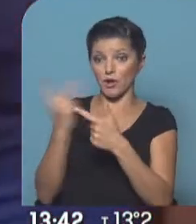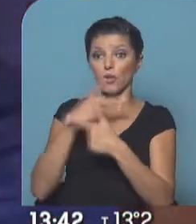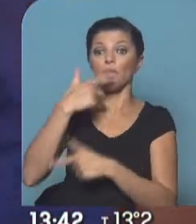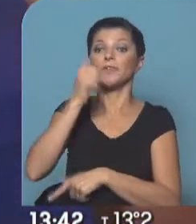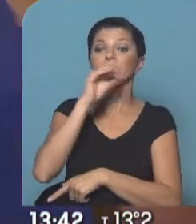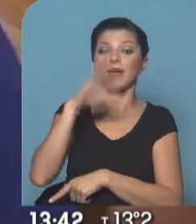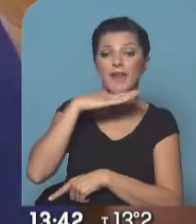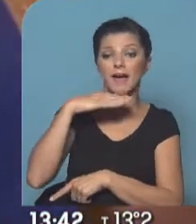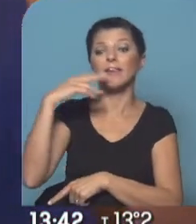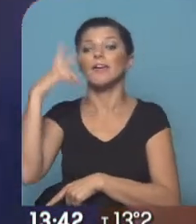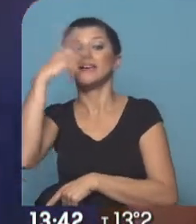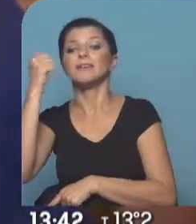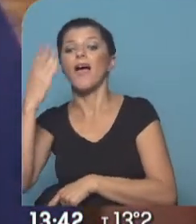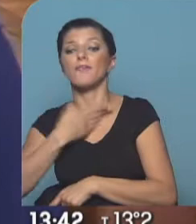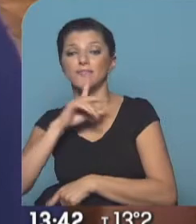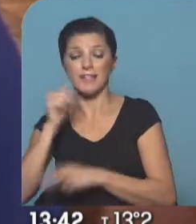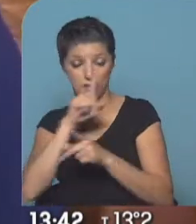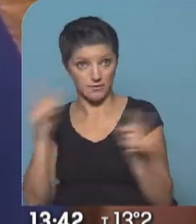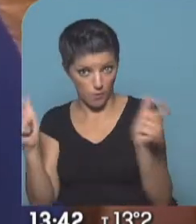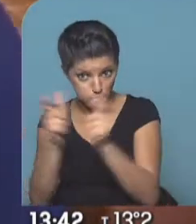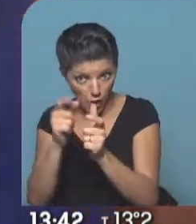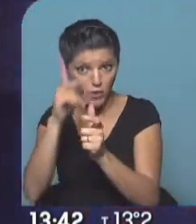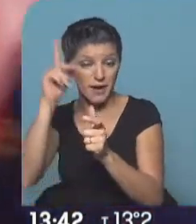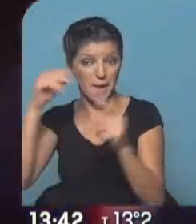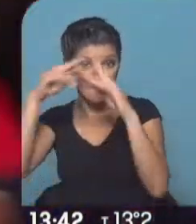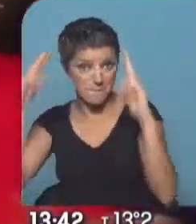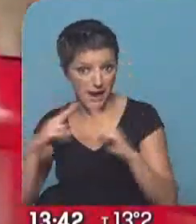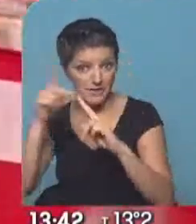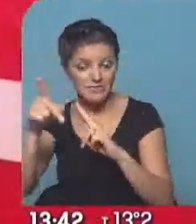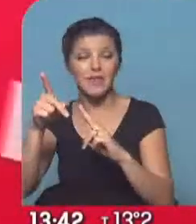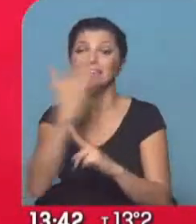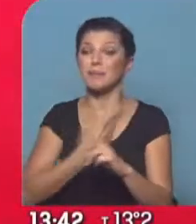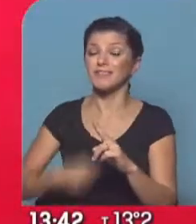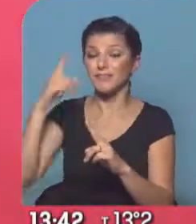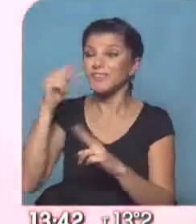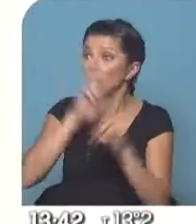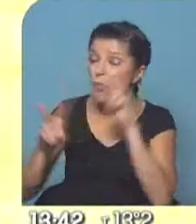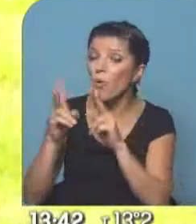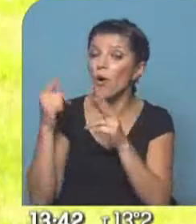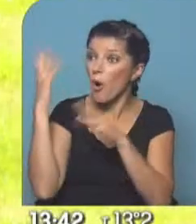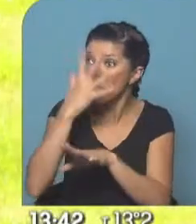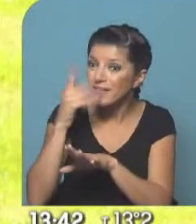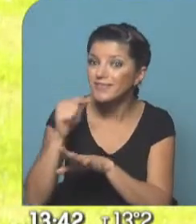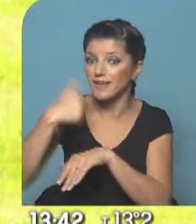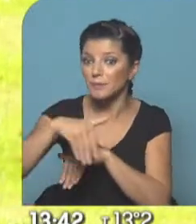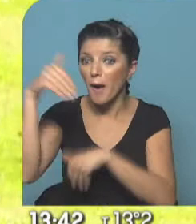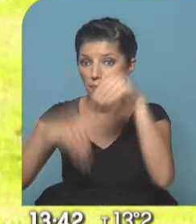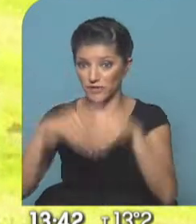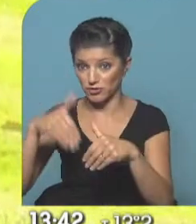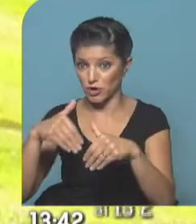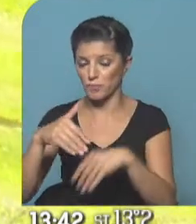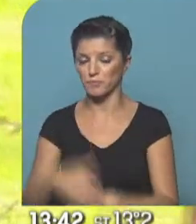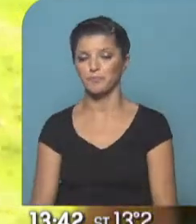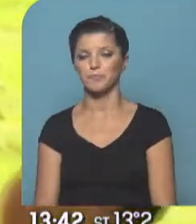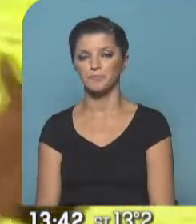en París, donde el presidente Emmanuel Macron intentó reconciliarlos y convencerlos de convocar a elecciones.